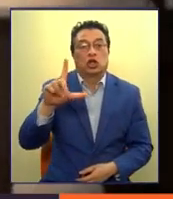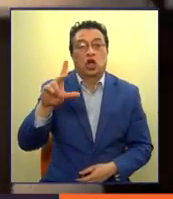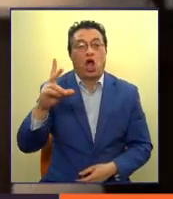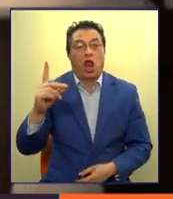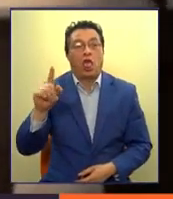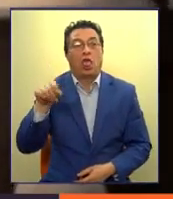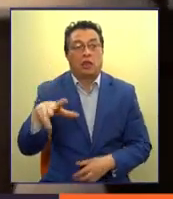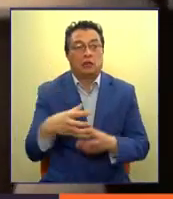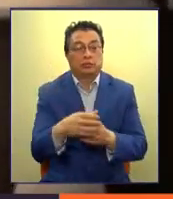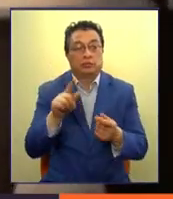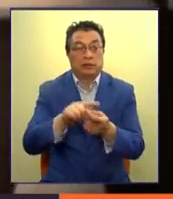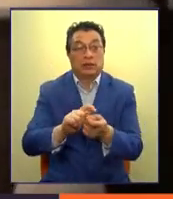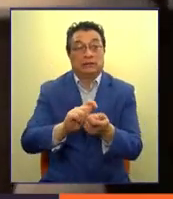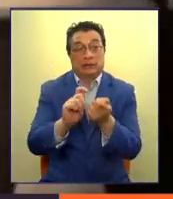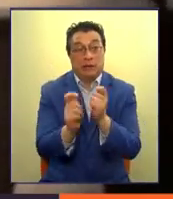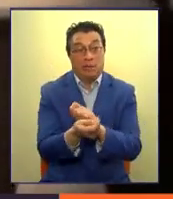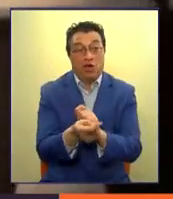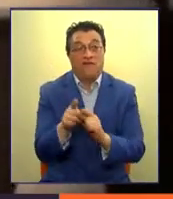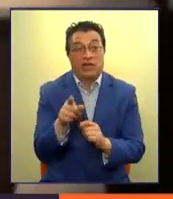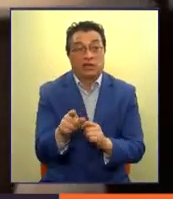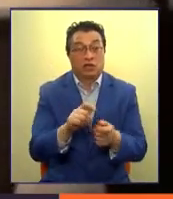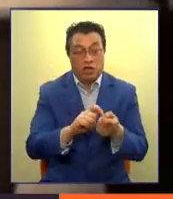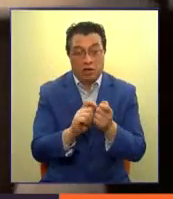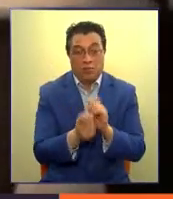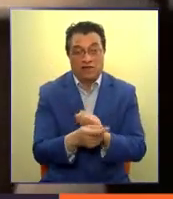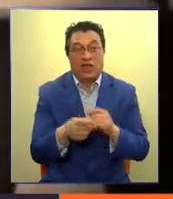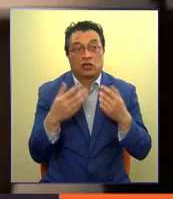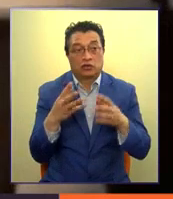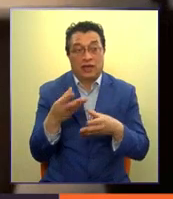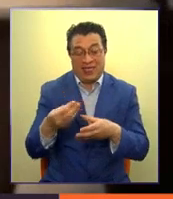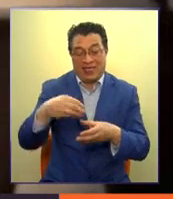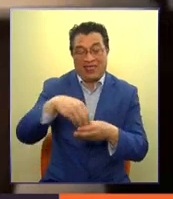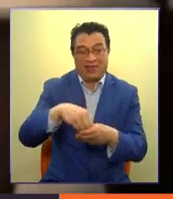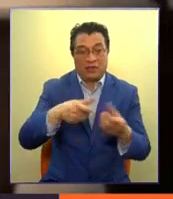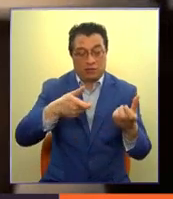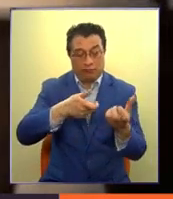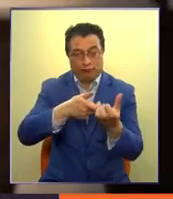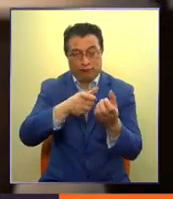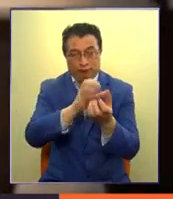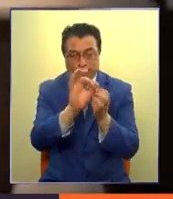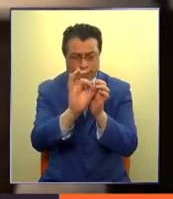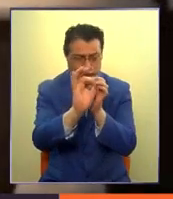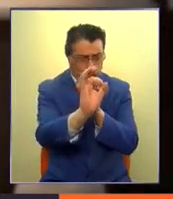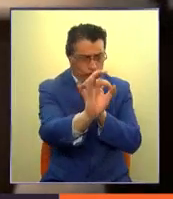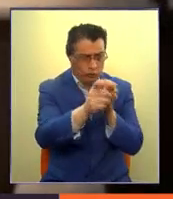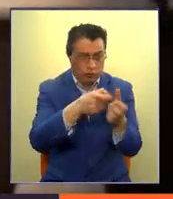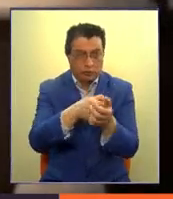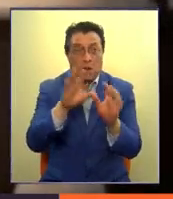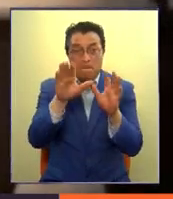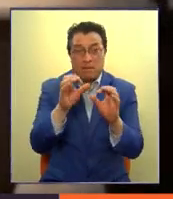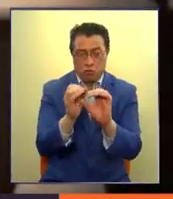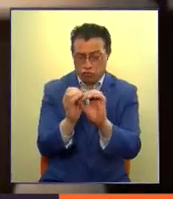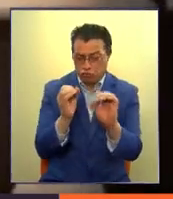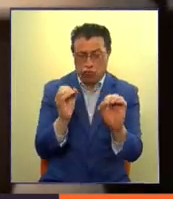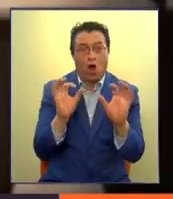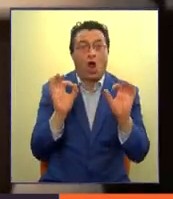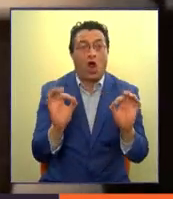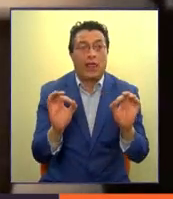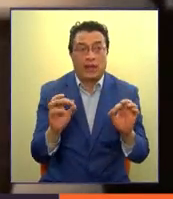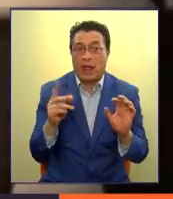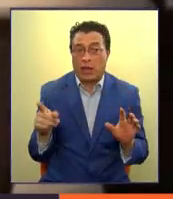se le hizo la modificación interna del cañón. Como puede ver, es el mismo cañón original de